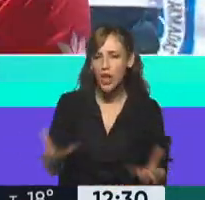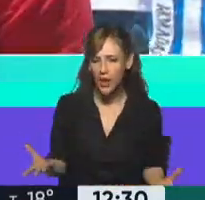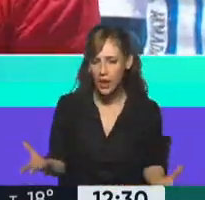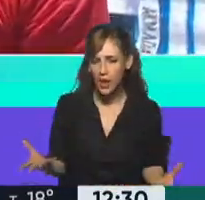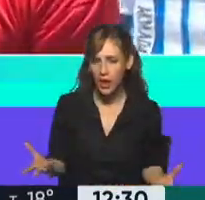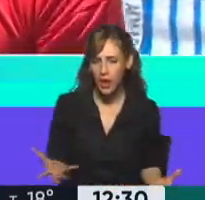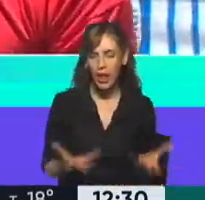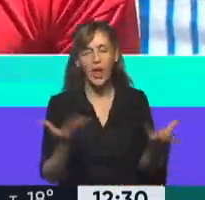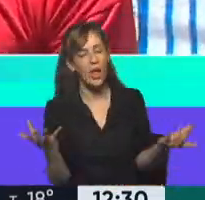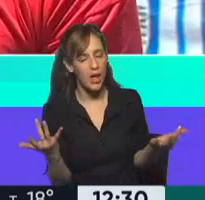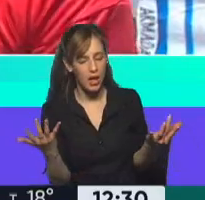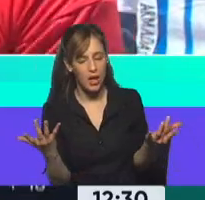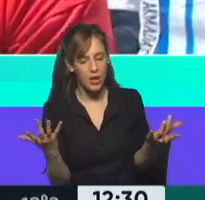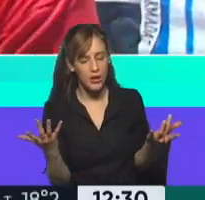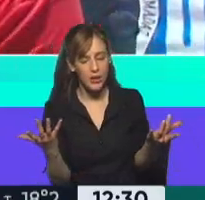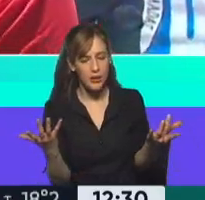Estamos para...